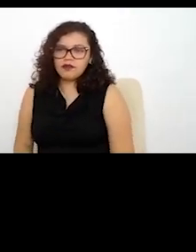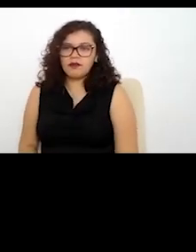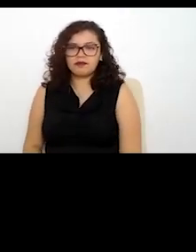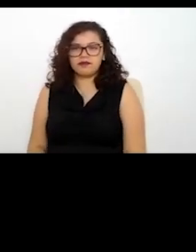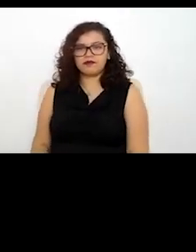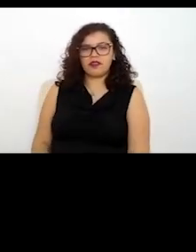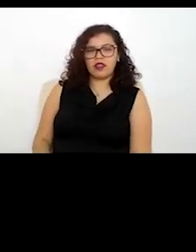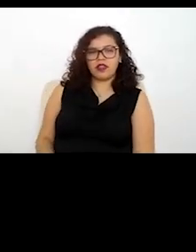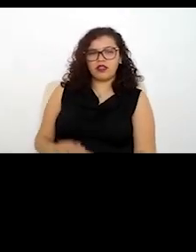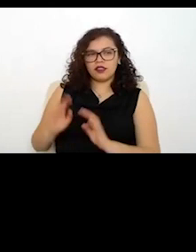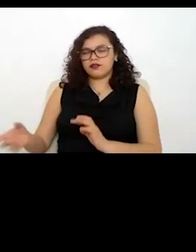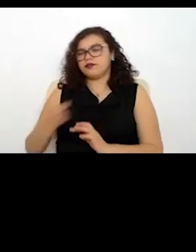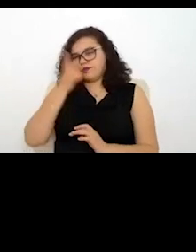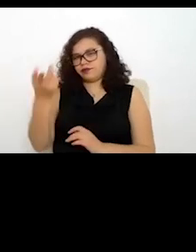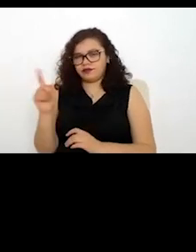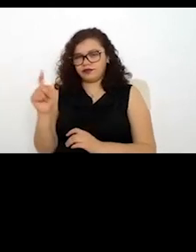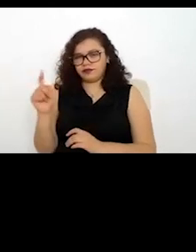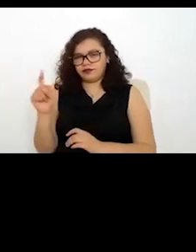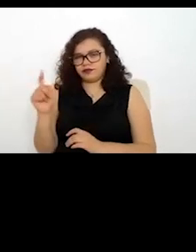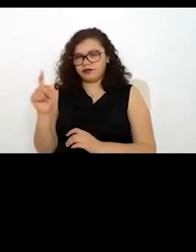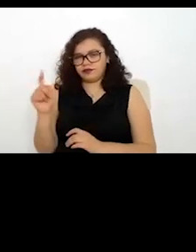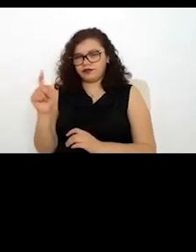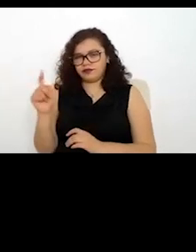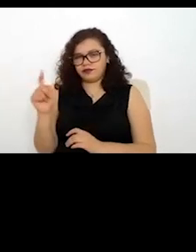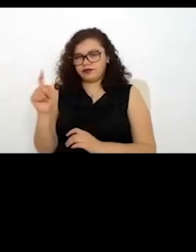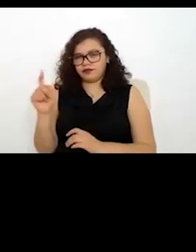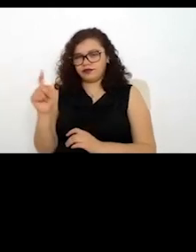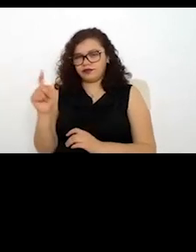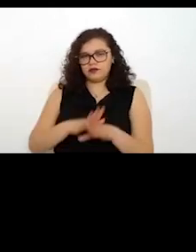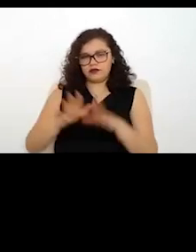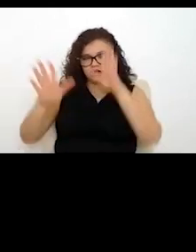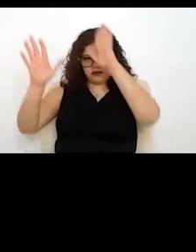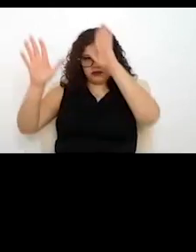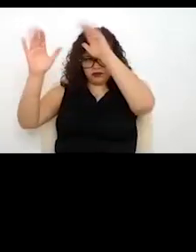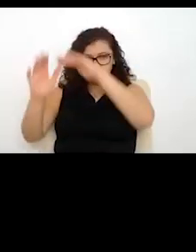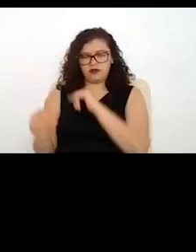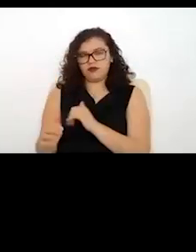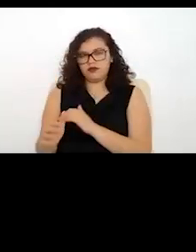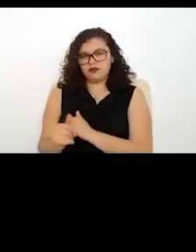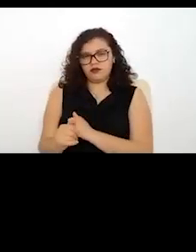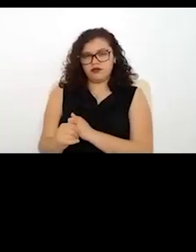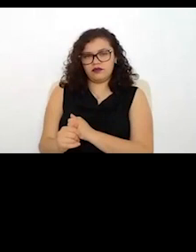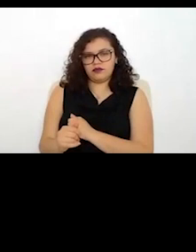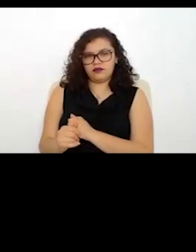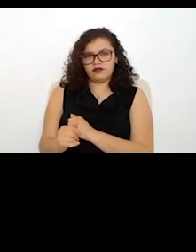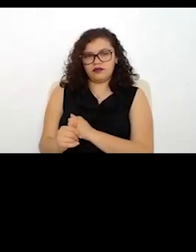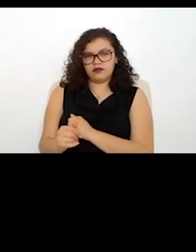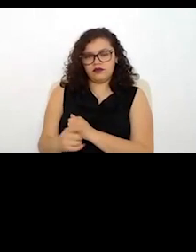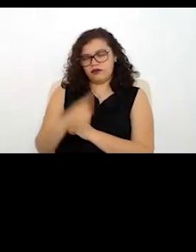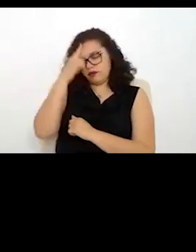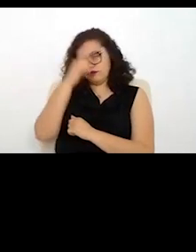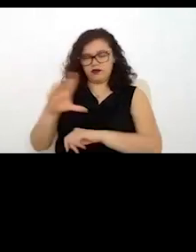mencionado un poco, pero justamente se tiene que costos pactados para el uso de los servicios de telecomunicación y de electricidad. Y en